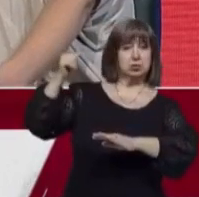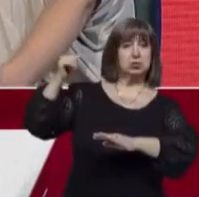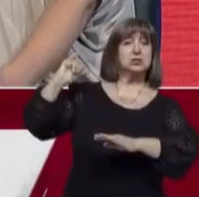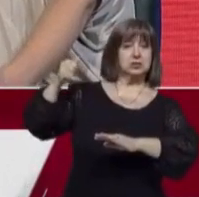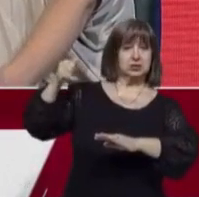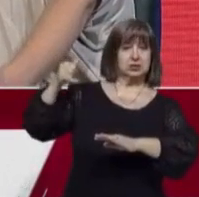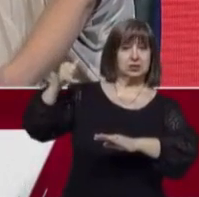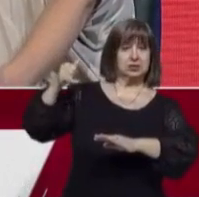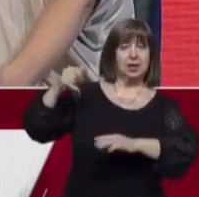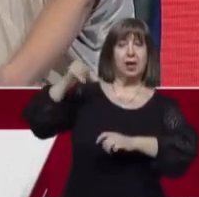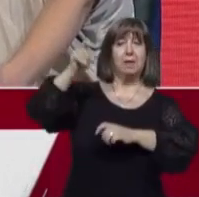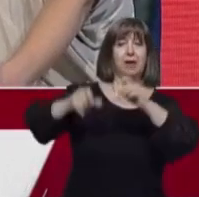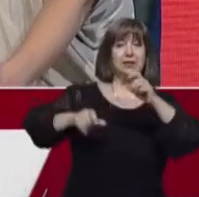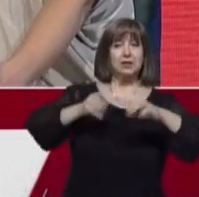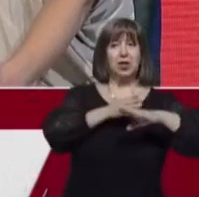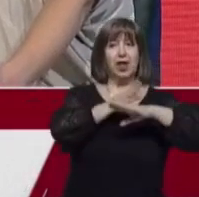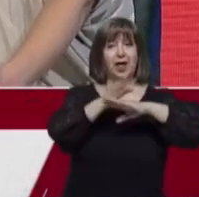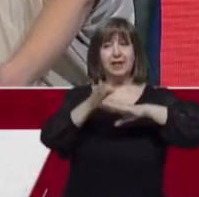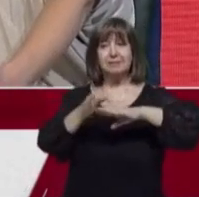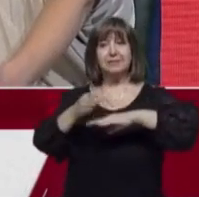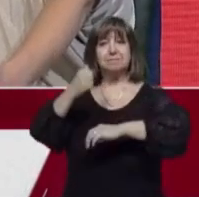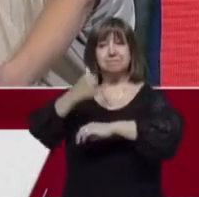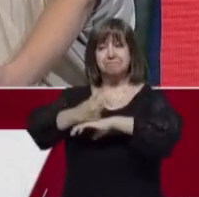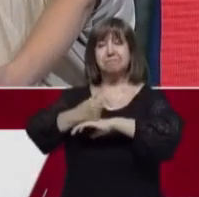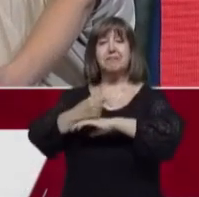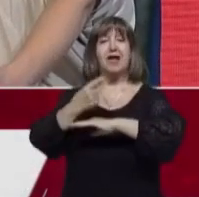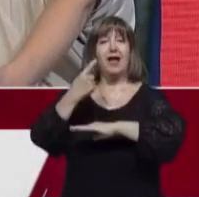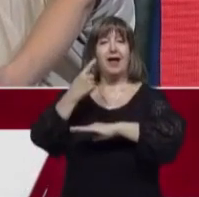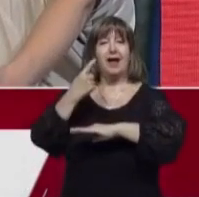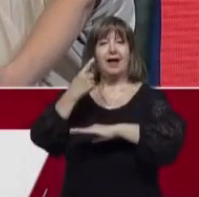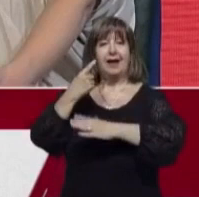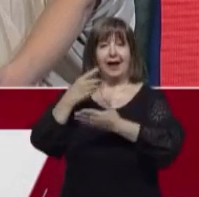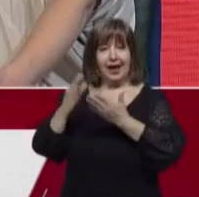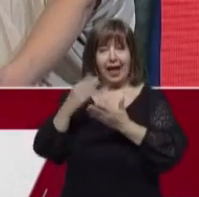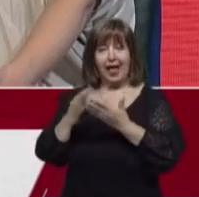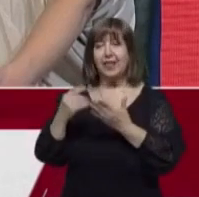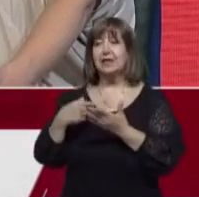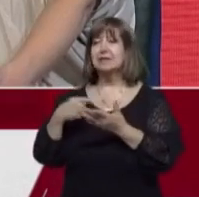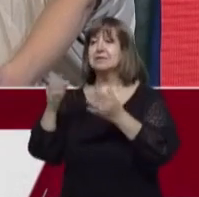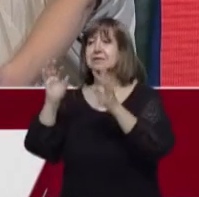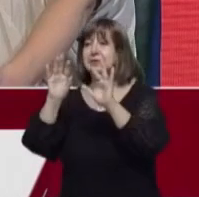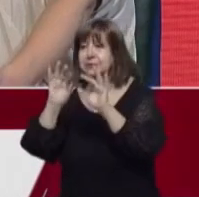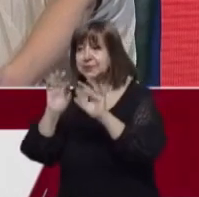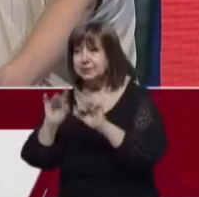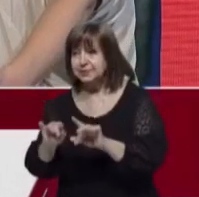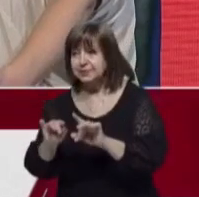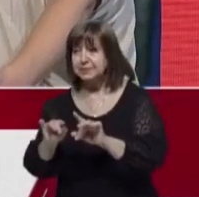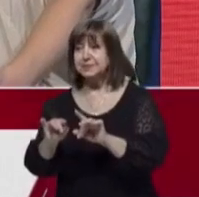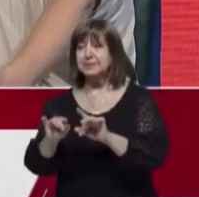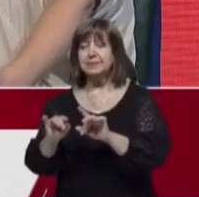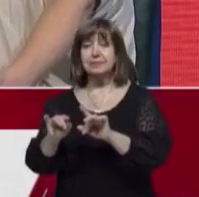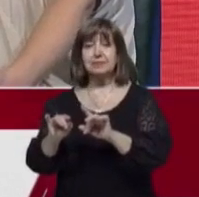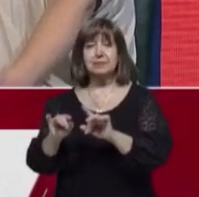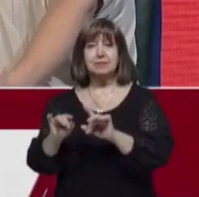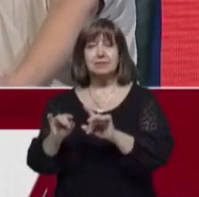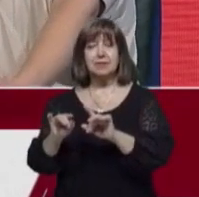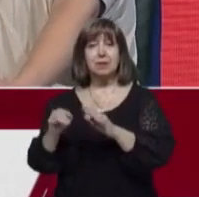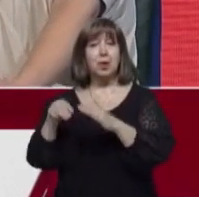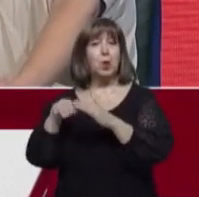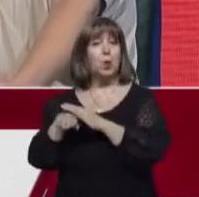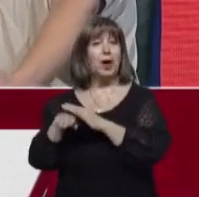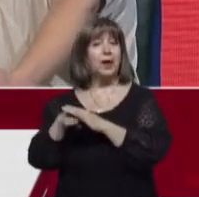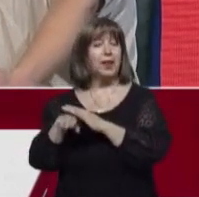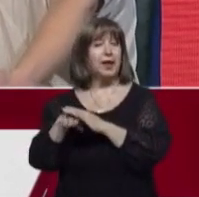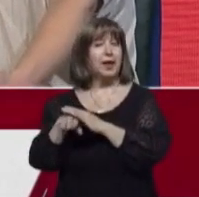personas iban al INADI, les tomaban las denuncias, y luego esa denuncia quedaba en la nada misma. Claro. Entonces las